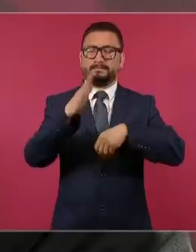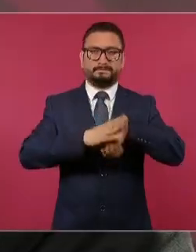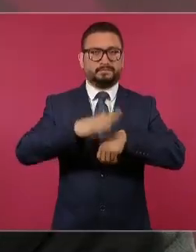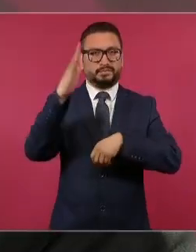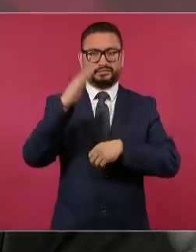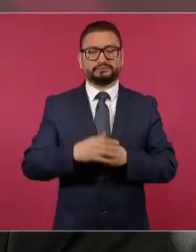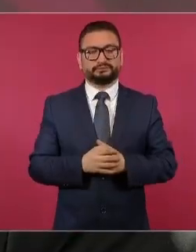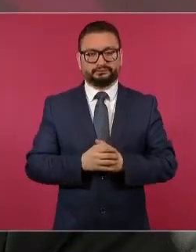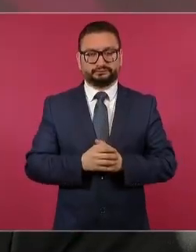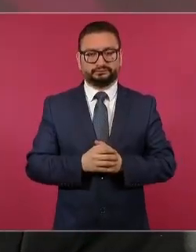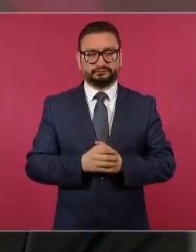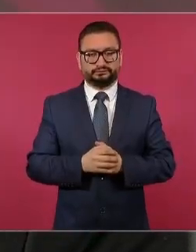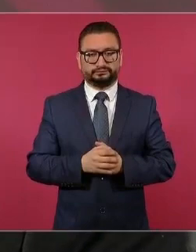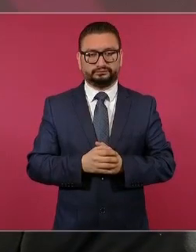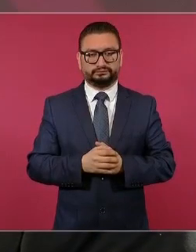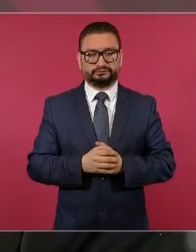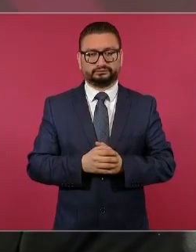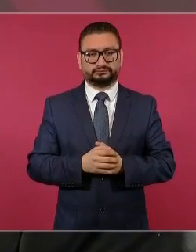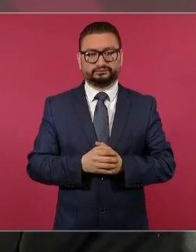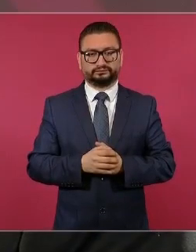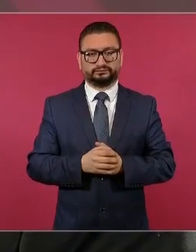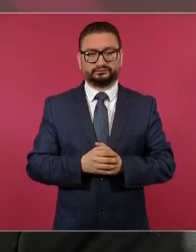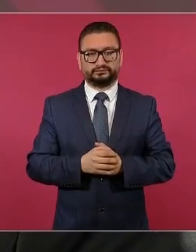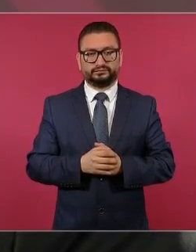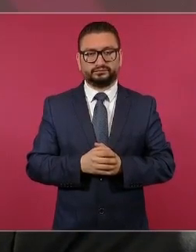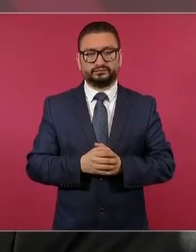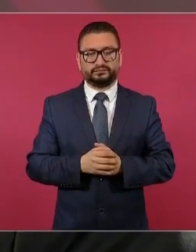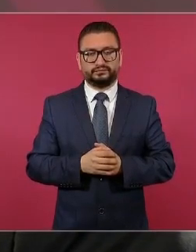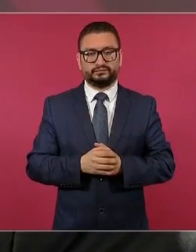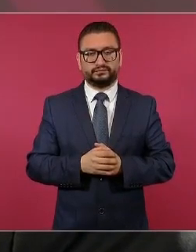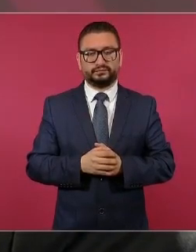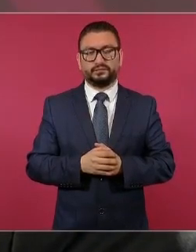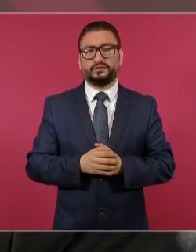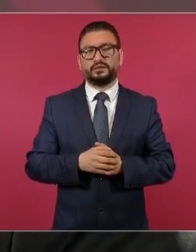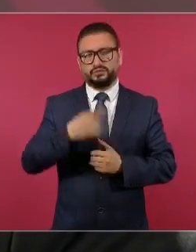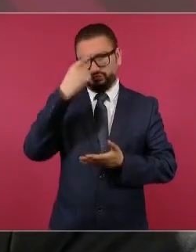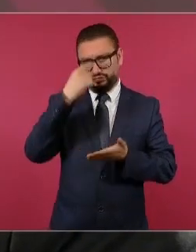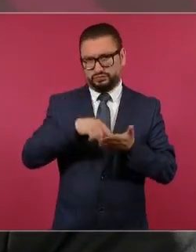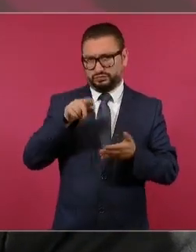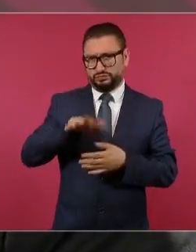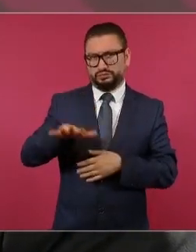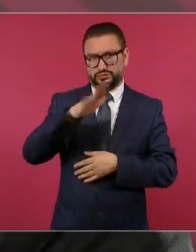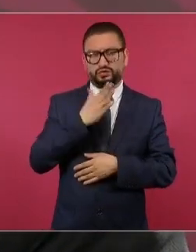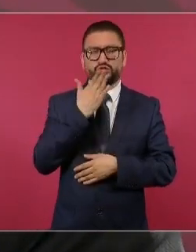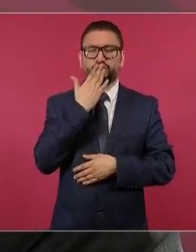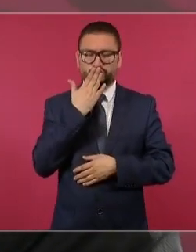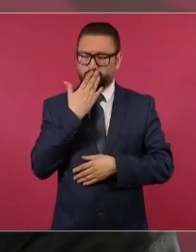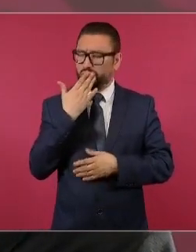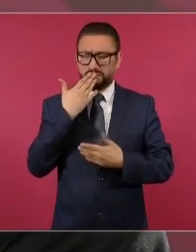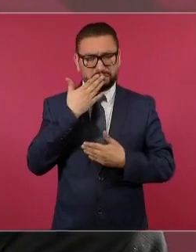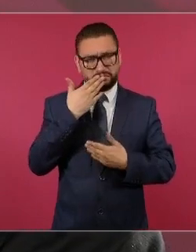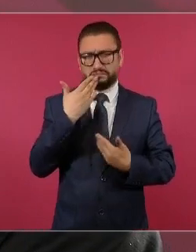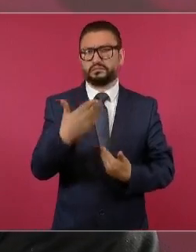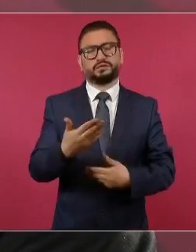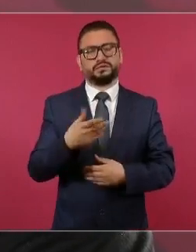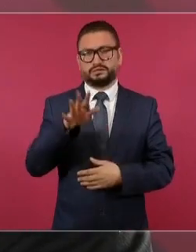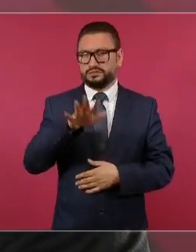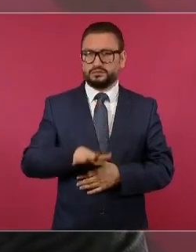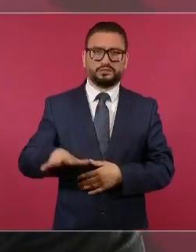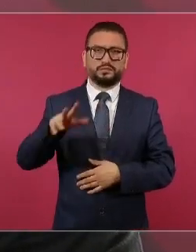más. Y en general la Sonora le va a ir muy bien. Es un pueblo